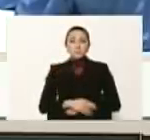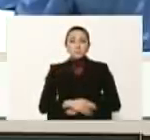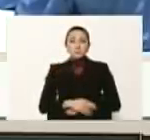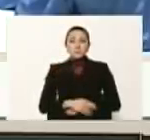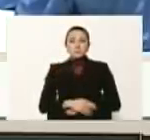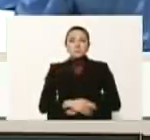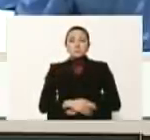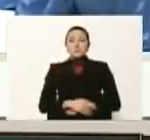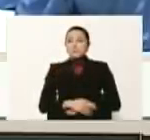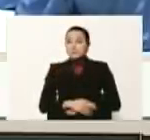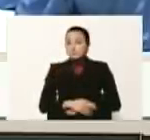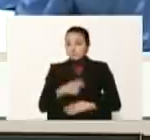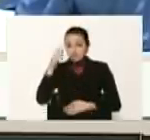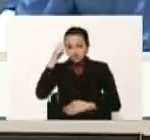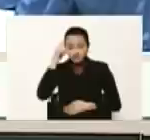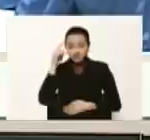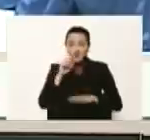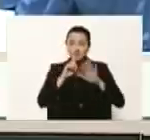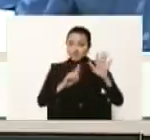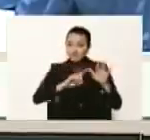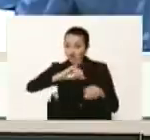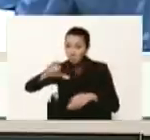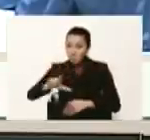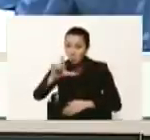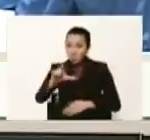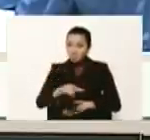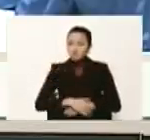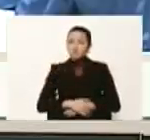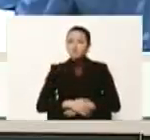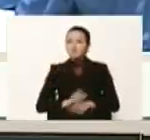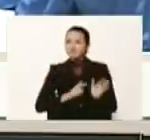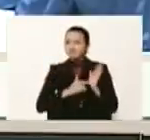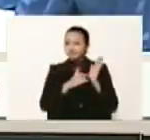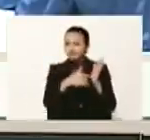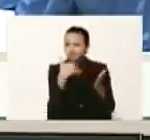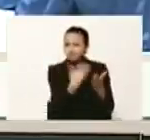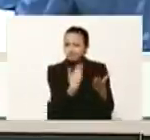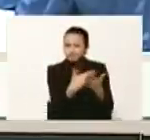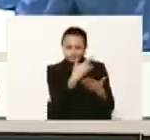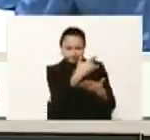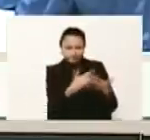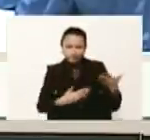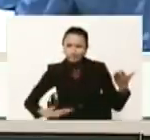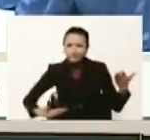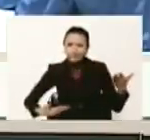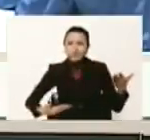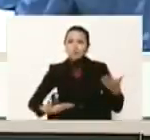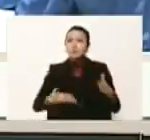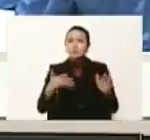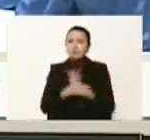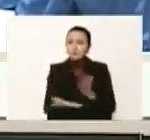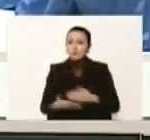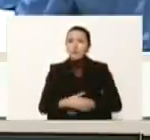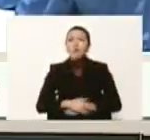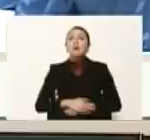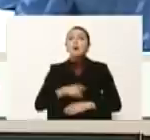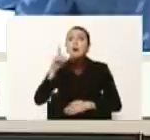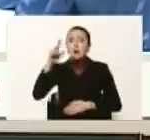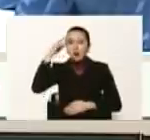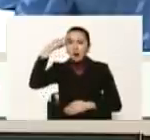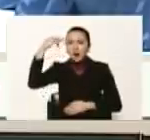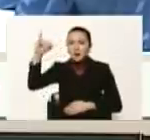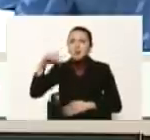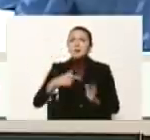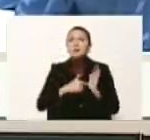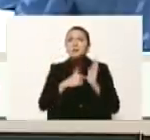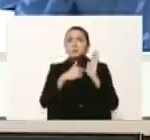6 de julio, y empiezan a aparecer ya las pruebas, las evidencias, gracias al pueblo de Haití,